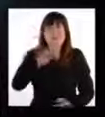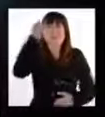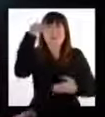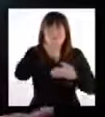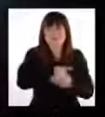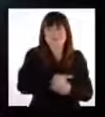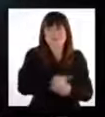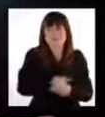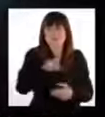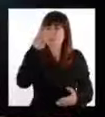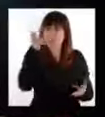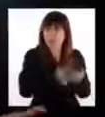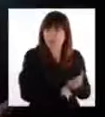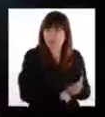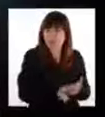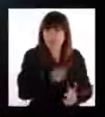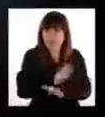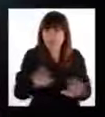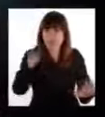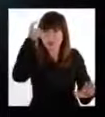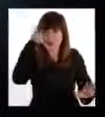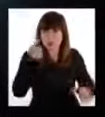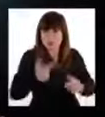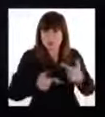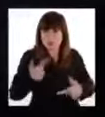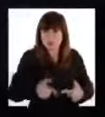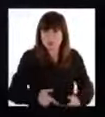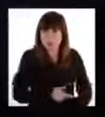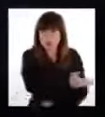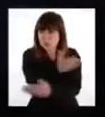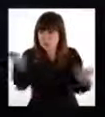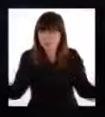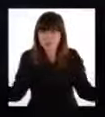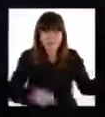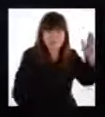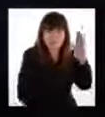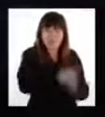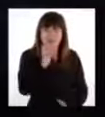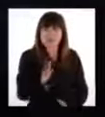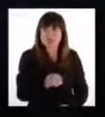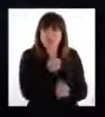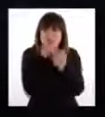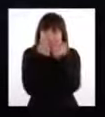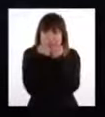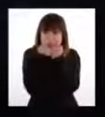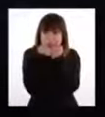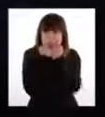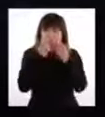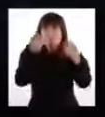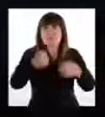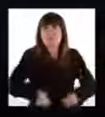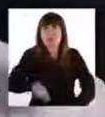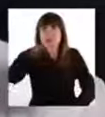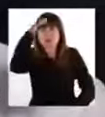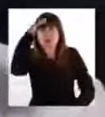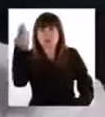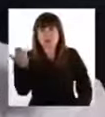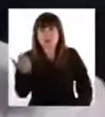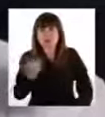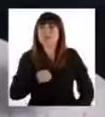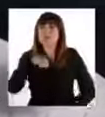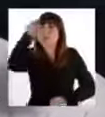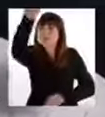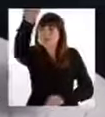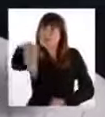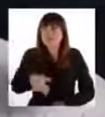verdad todos sabemos que nadie le cree a los políticos ustedes la mayoría silenciosa perdieron la confianza y yo